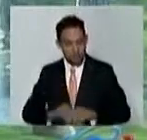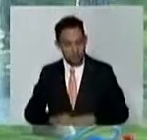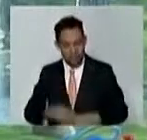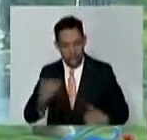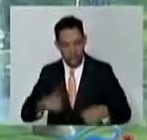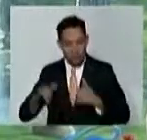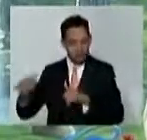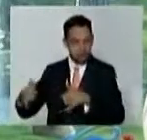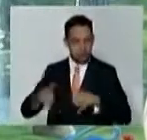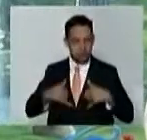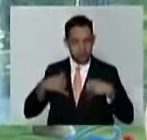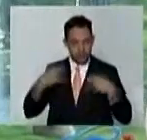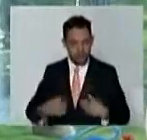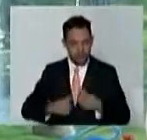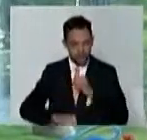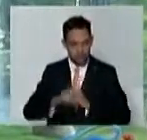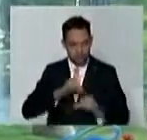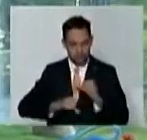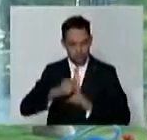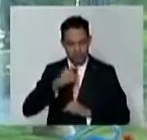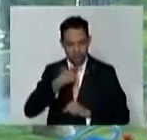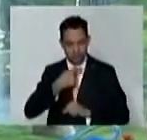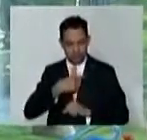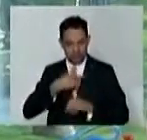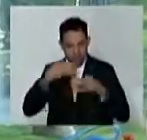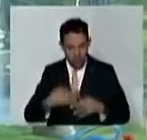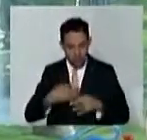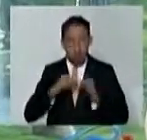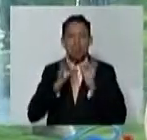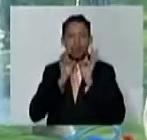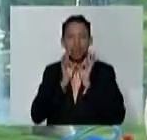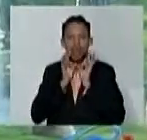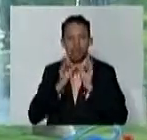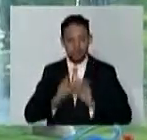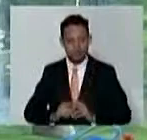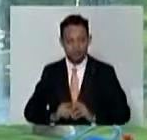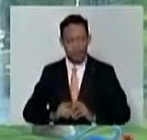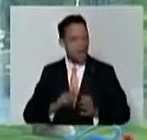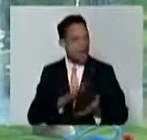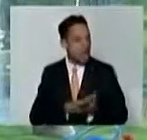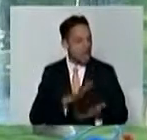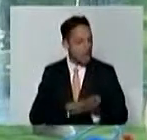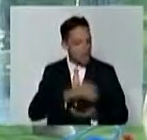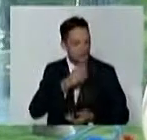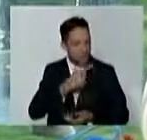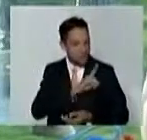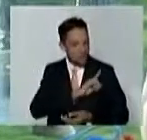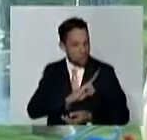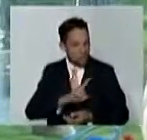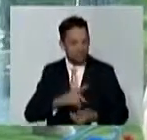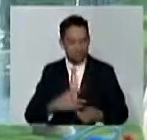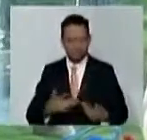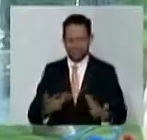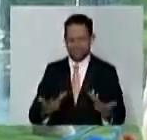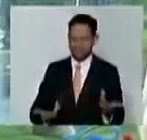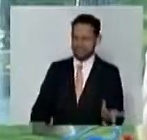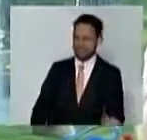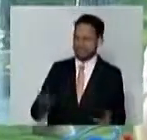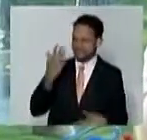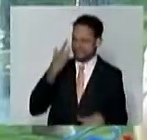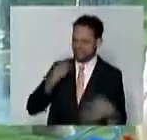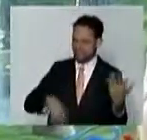natural actualmente que reemplace un tratamiento de tiroides, que la terapia neural ha mejorado mucho, que otros